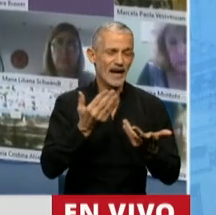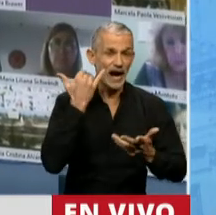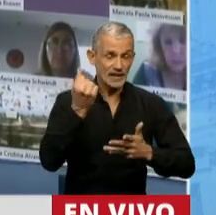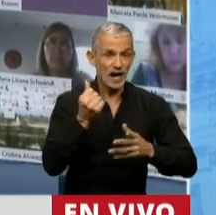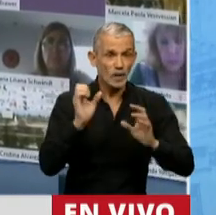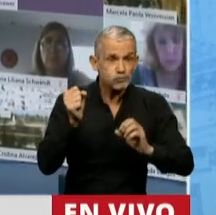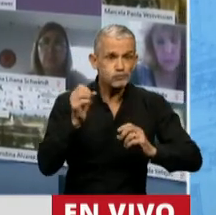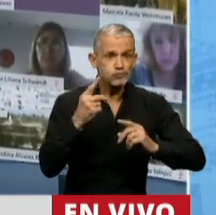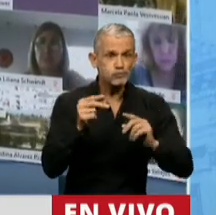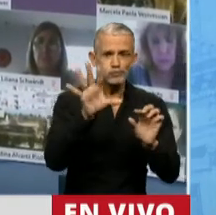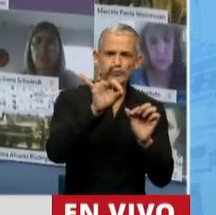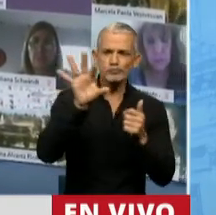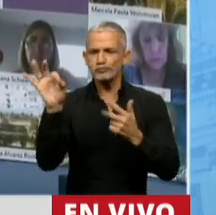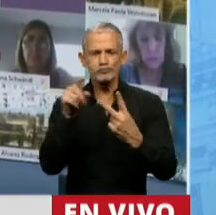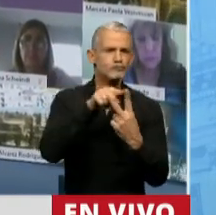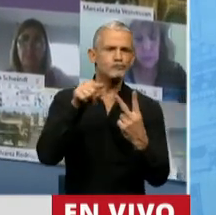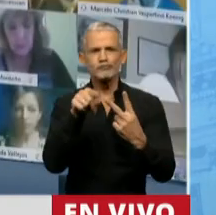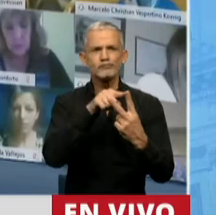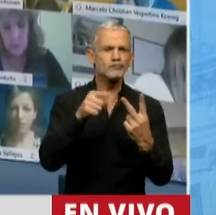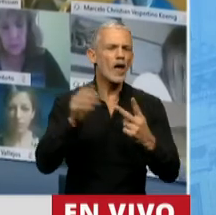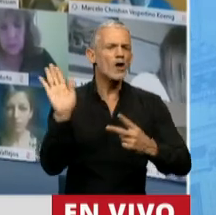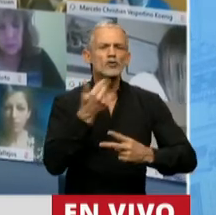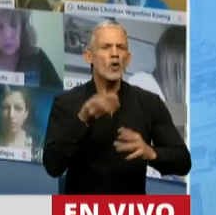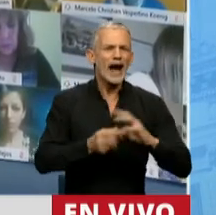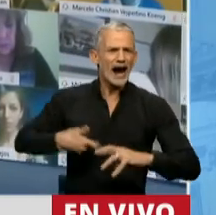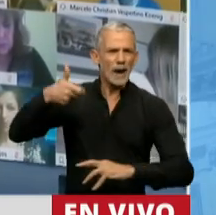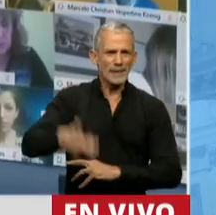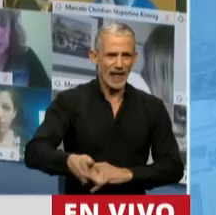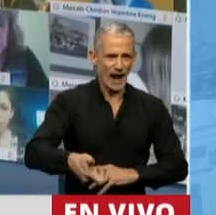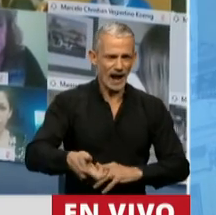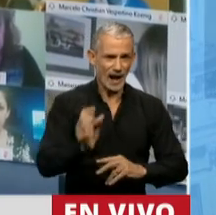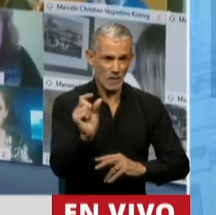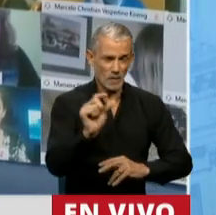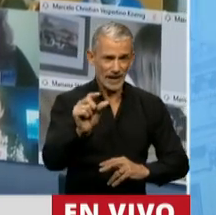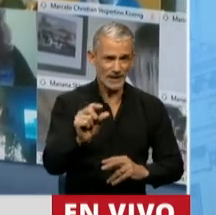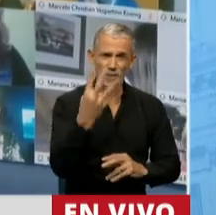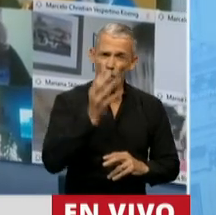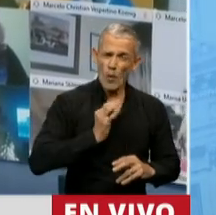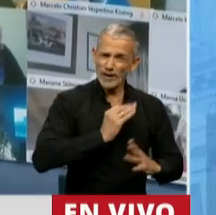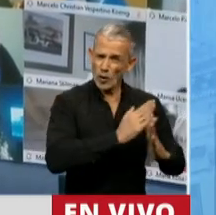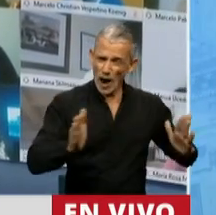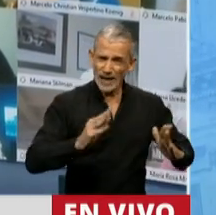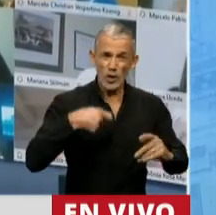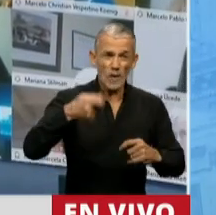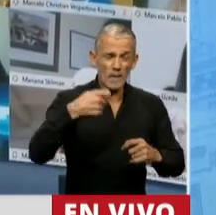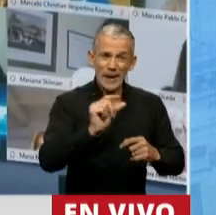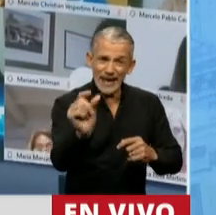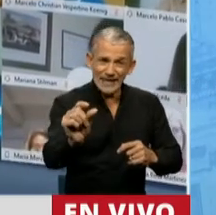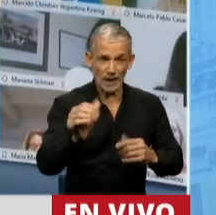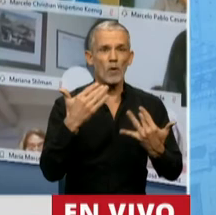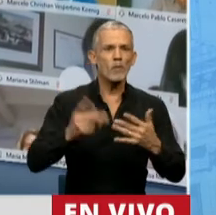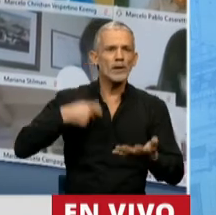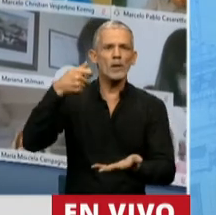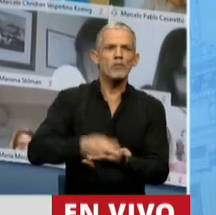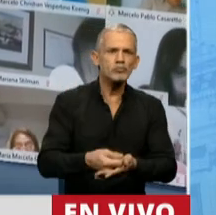habiéndose dado la opción de que todo el capital, el principal, de los 4 años de préstamo puedan ser consolidados